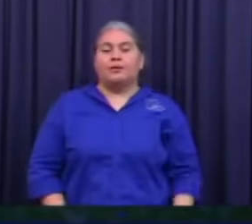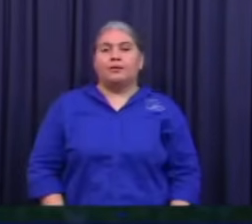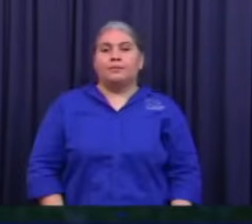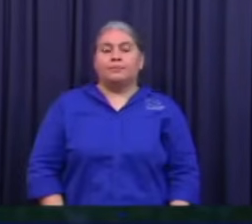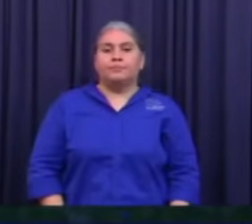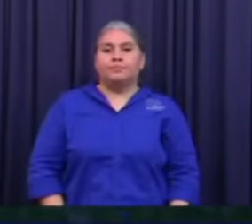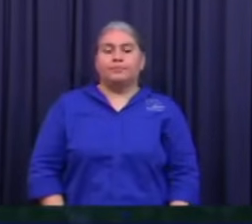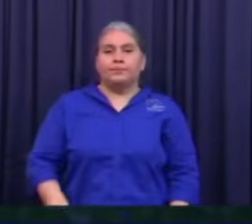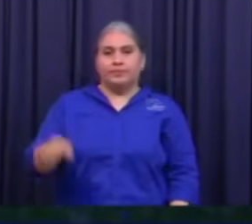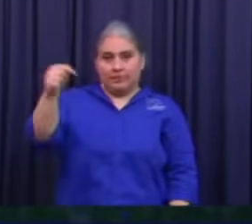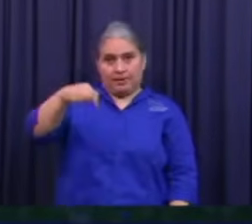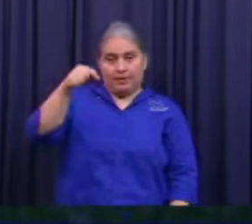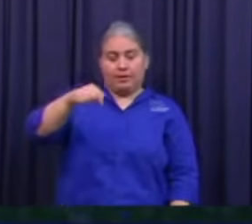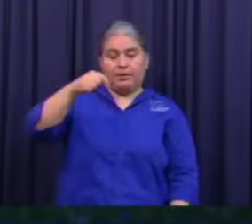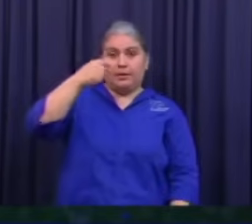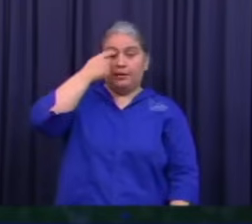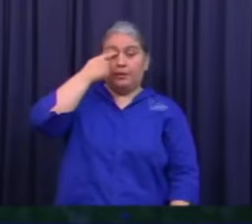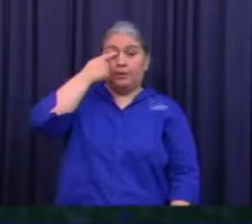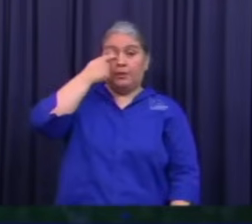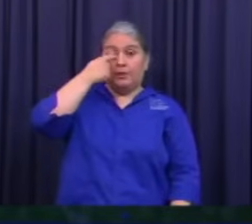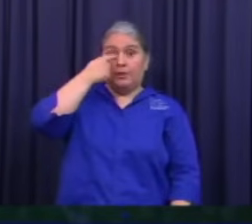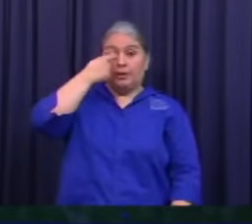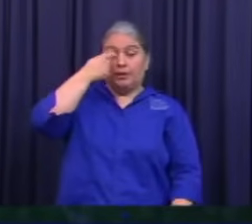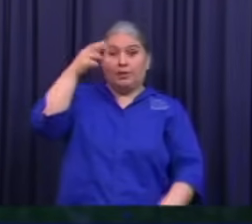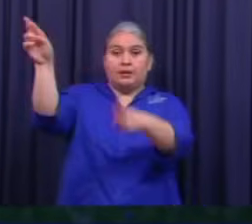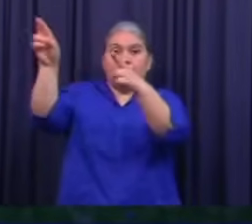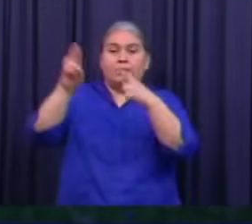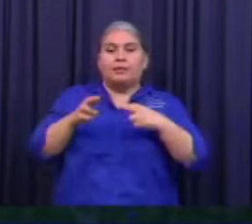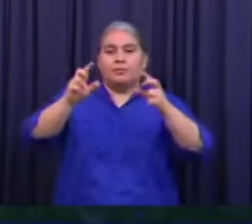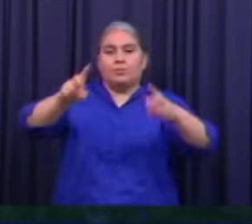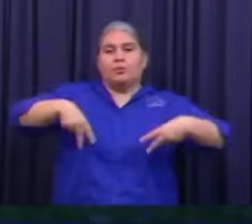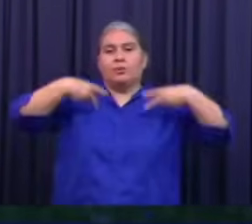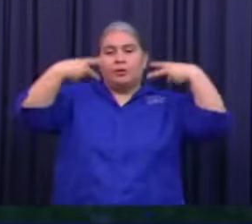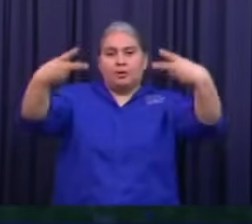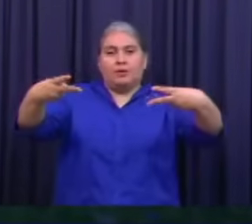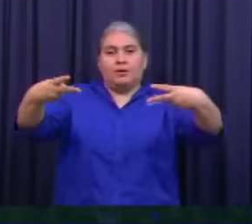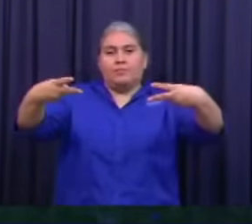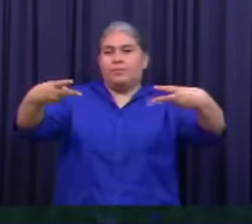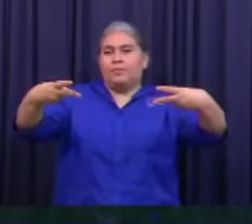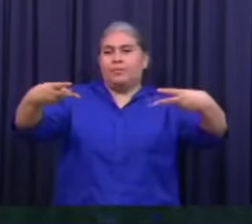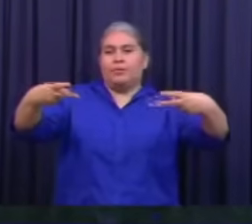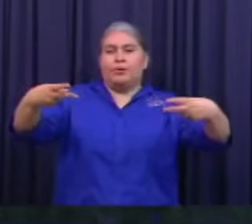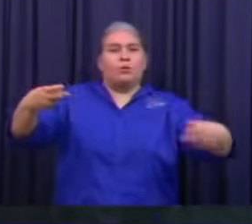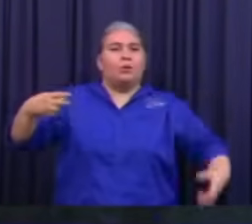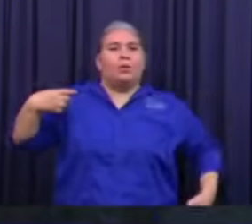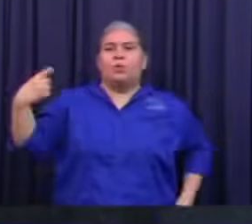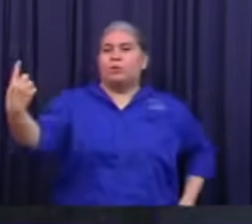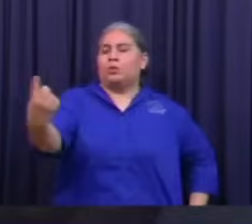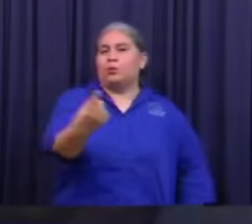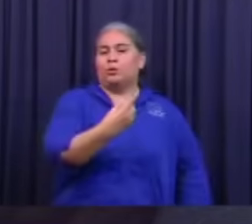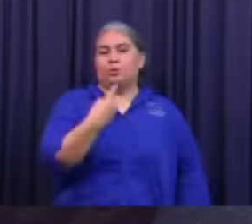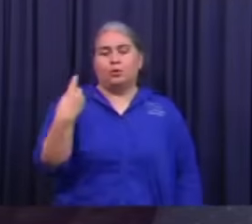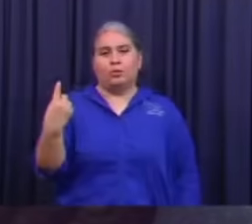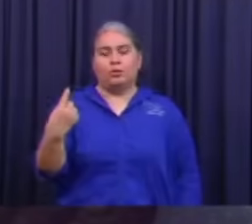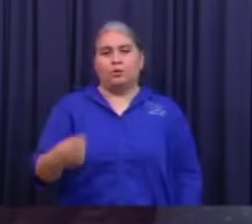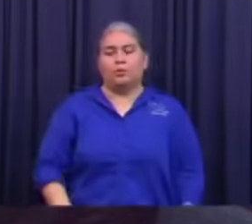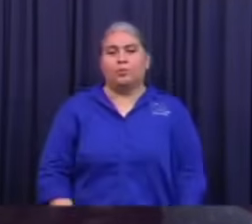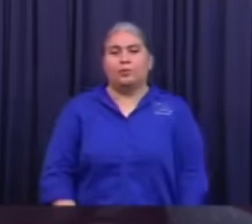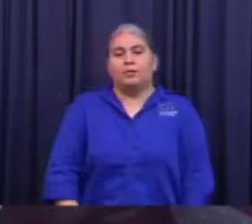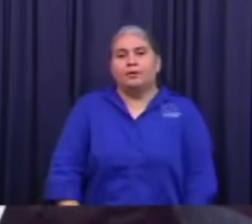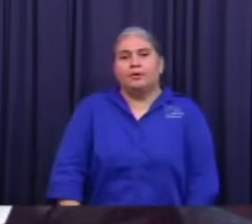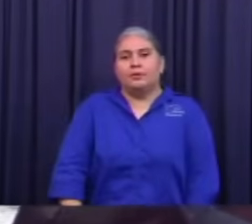vino restauración con toda la provisión absolutamente con toda la provisión